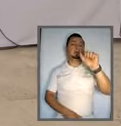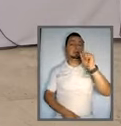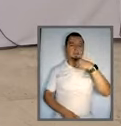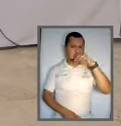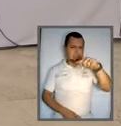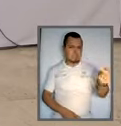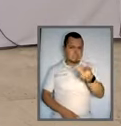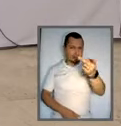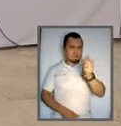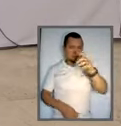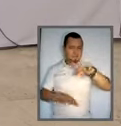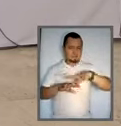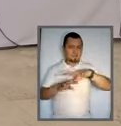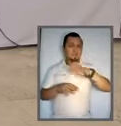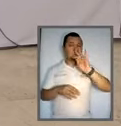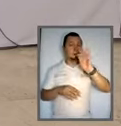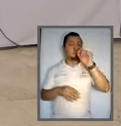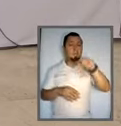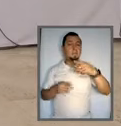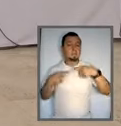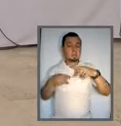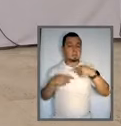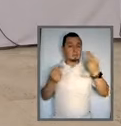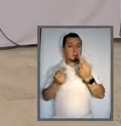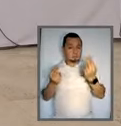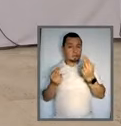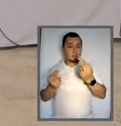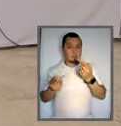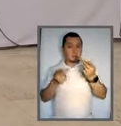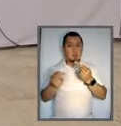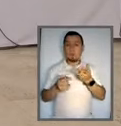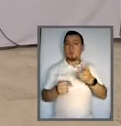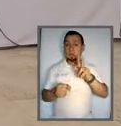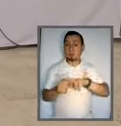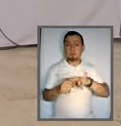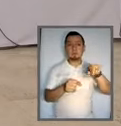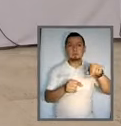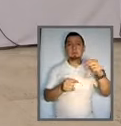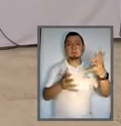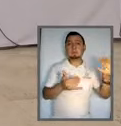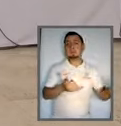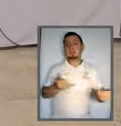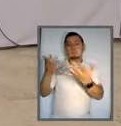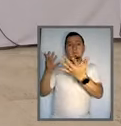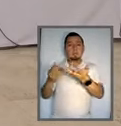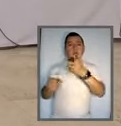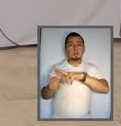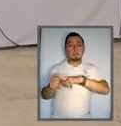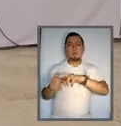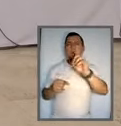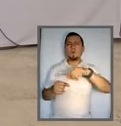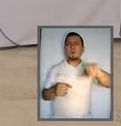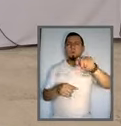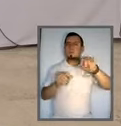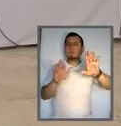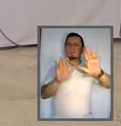tema, gobernador, preguntarle si han tenido necesidad de hospitalizar algún reo con COVID-19 o todos nada más